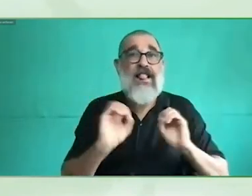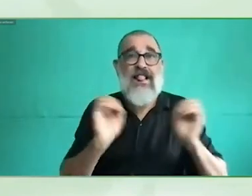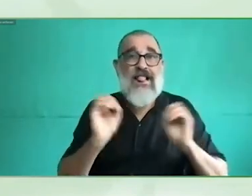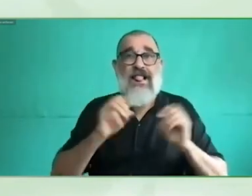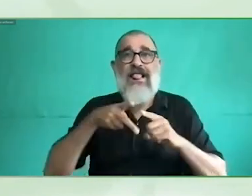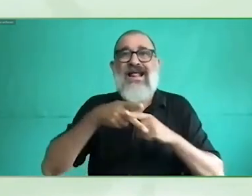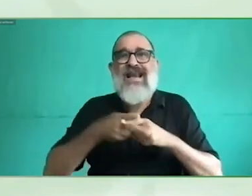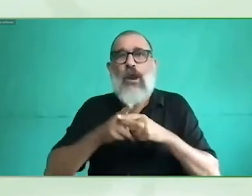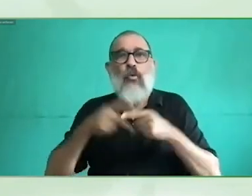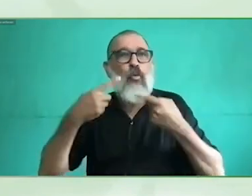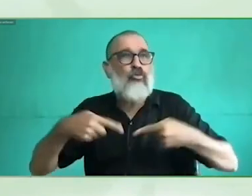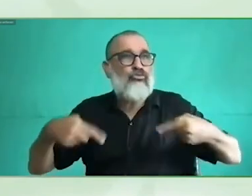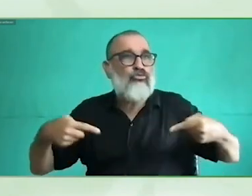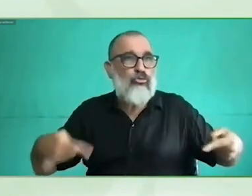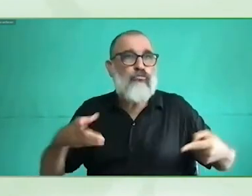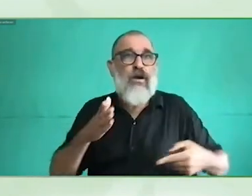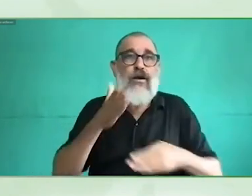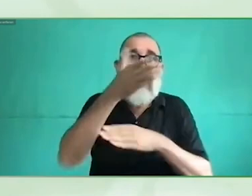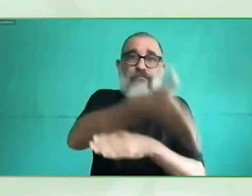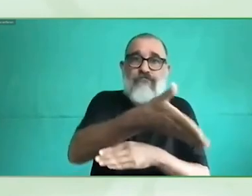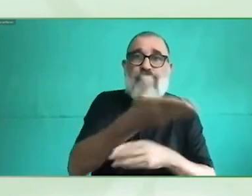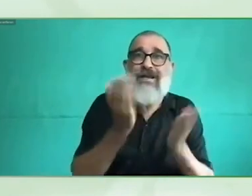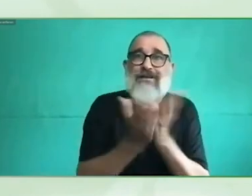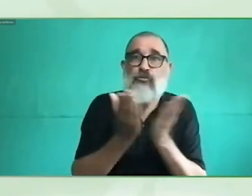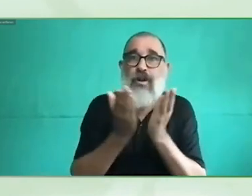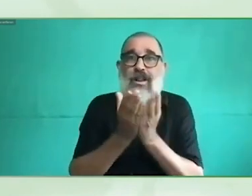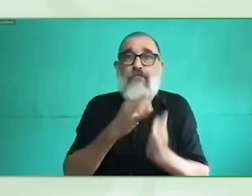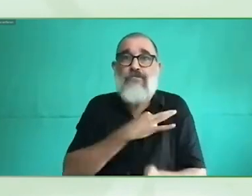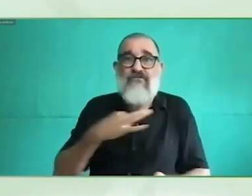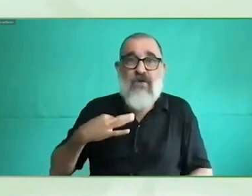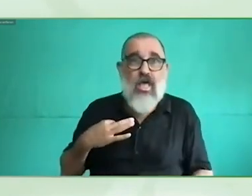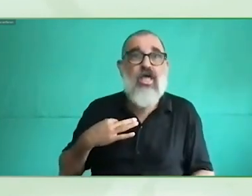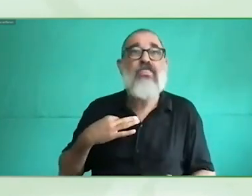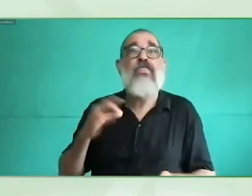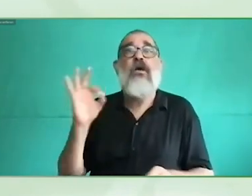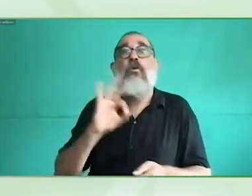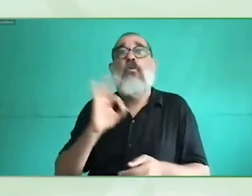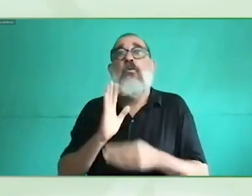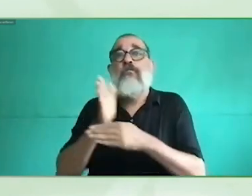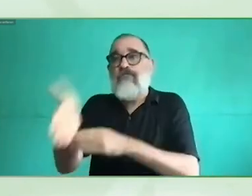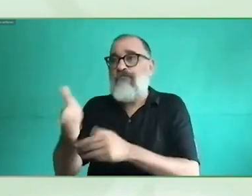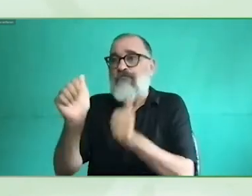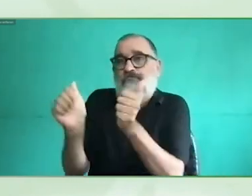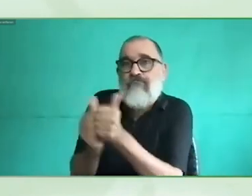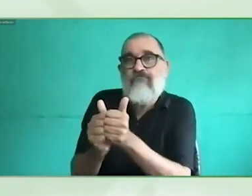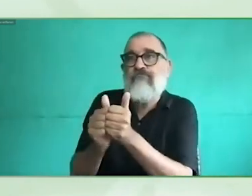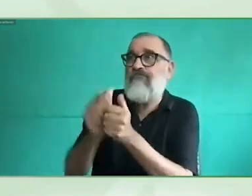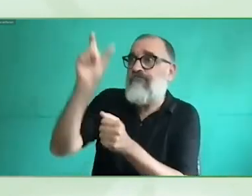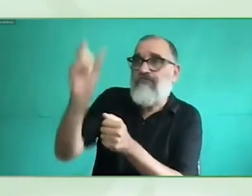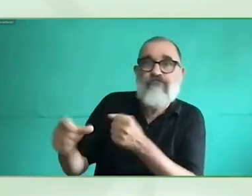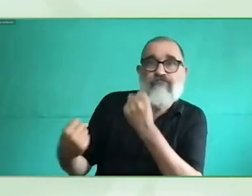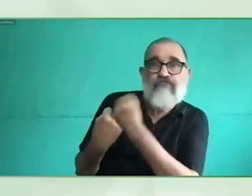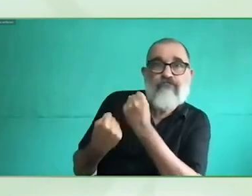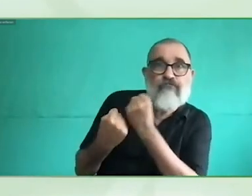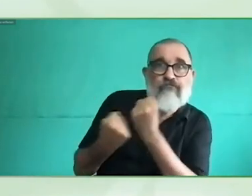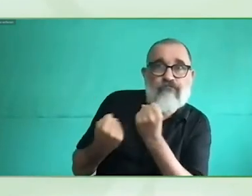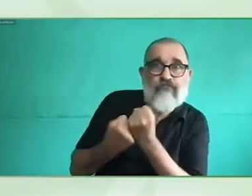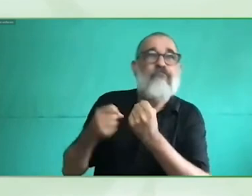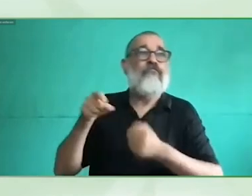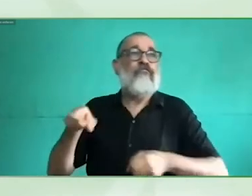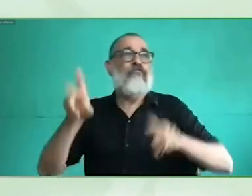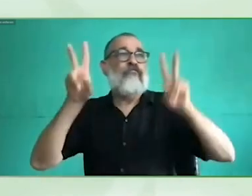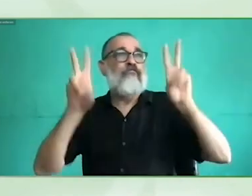se tiene mucho desconocimiento sobre la parálisis cerebral y por lo general no lo voy a decir